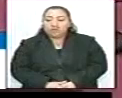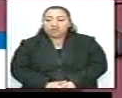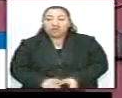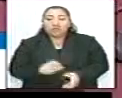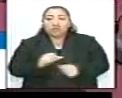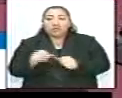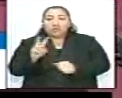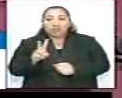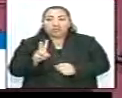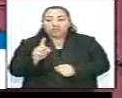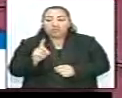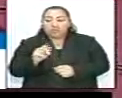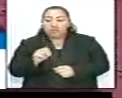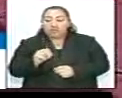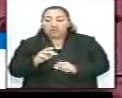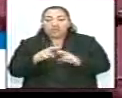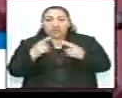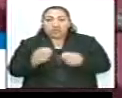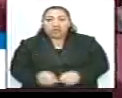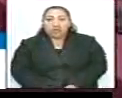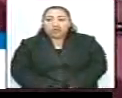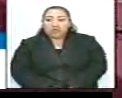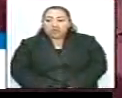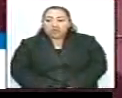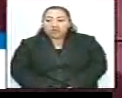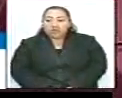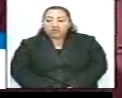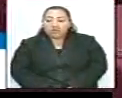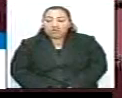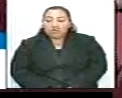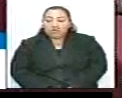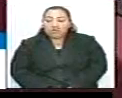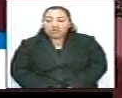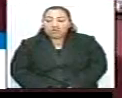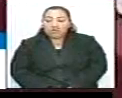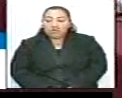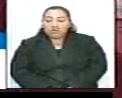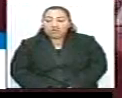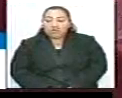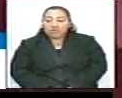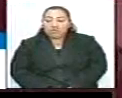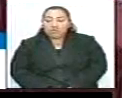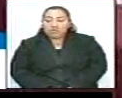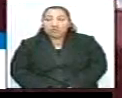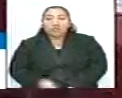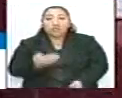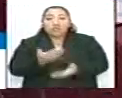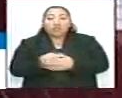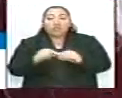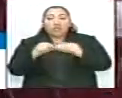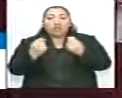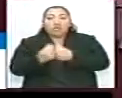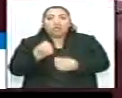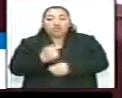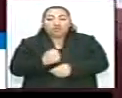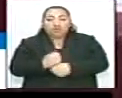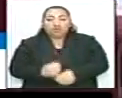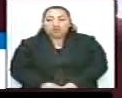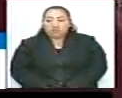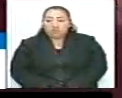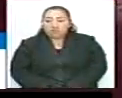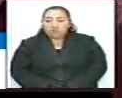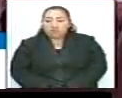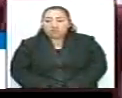la presente sesión, que tiene que ver, tenemos la propuesta de la conformación de los grupos de trabajo. Hay